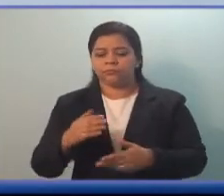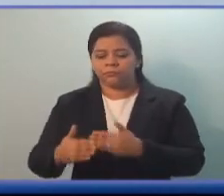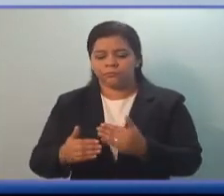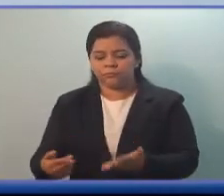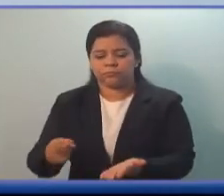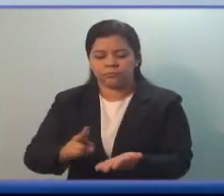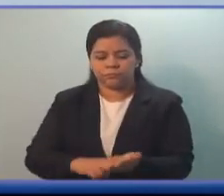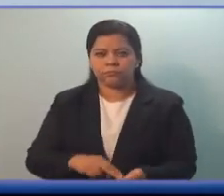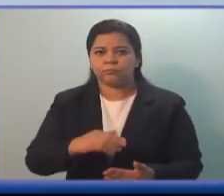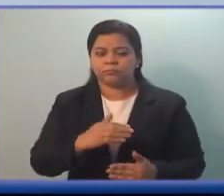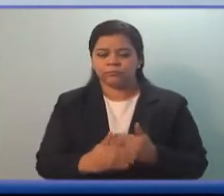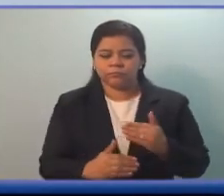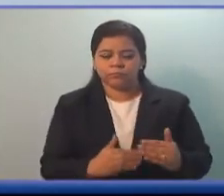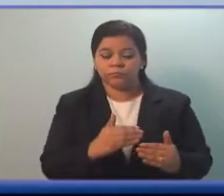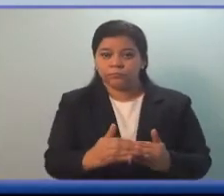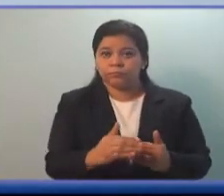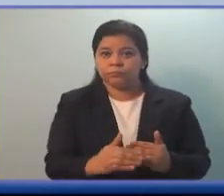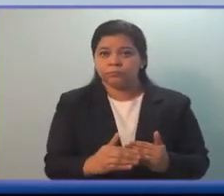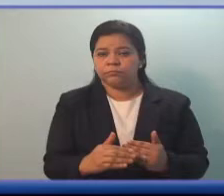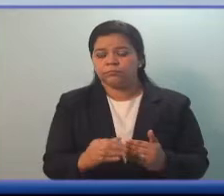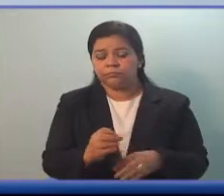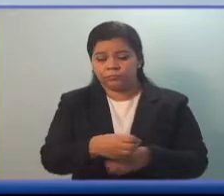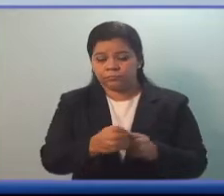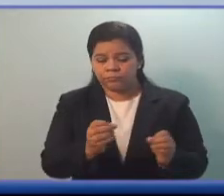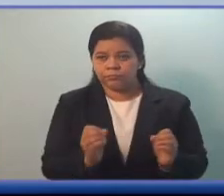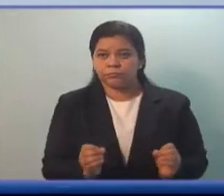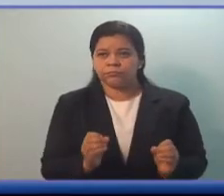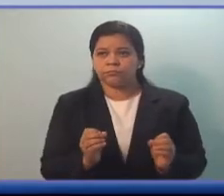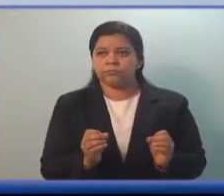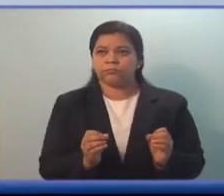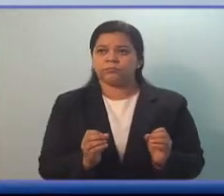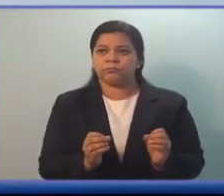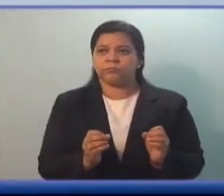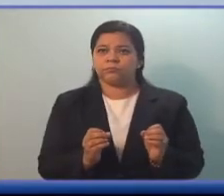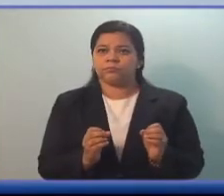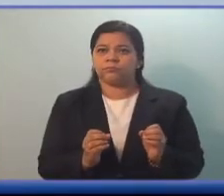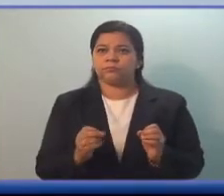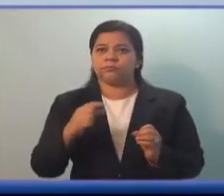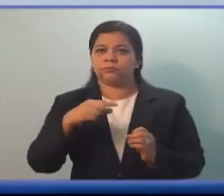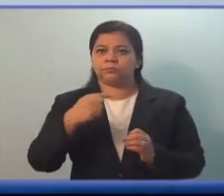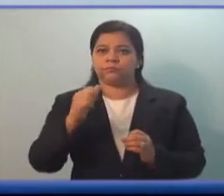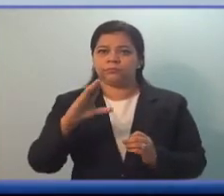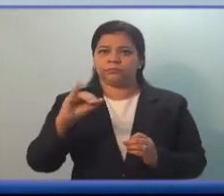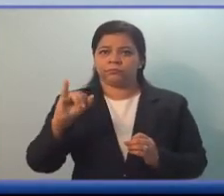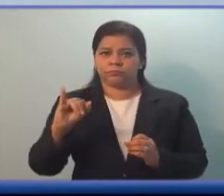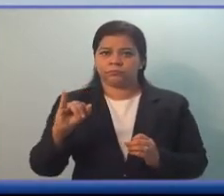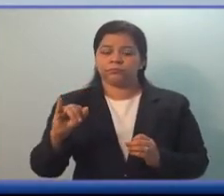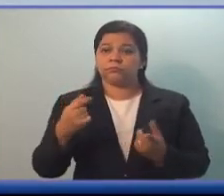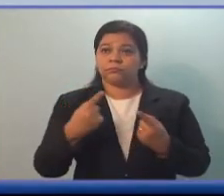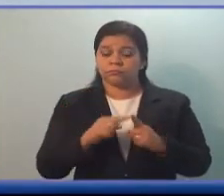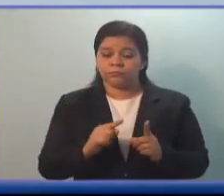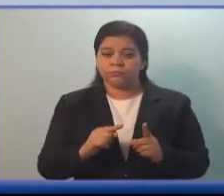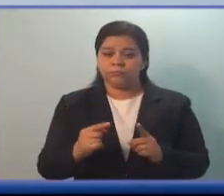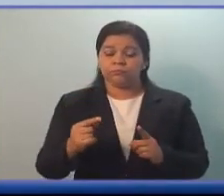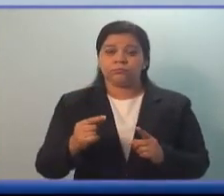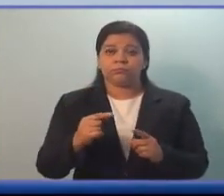de procedimientos, está por supuesto la oficina que le llamamos DASI, pero la gerencia jurídica ve los